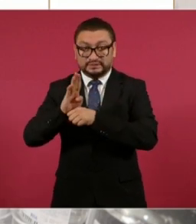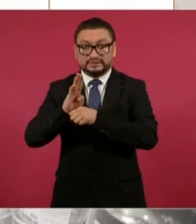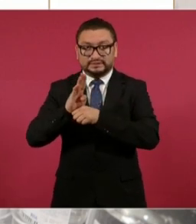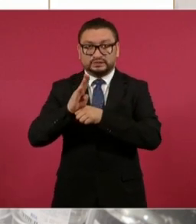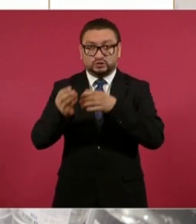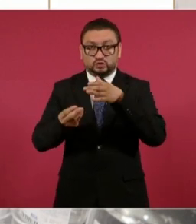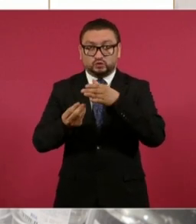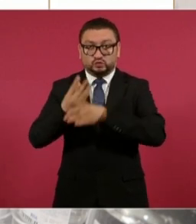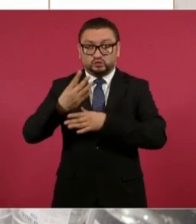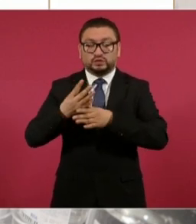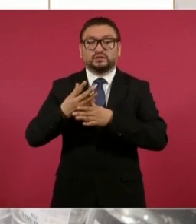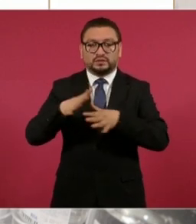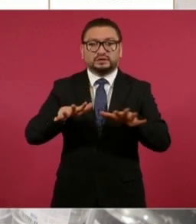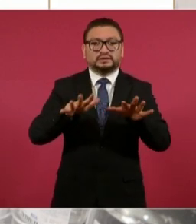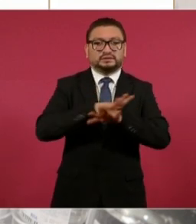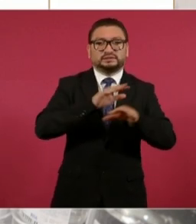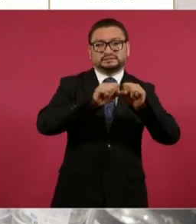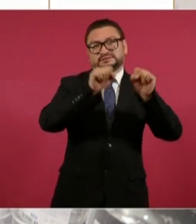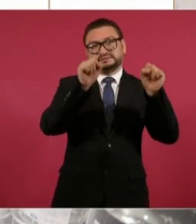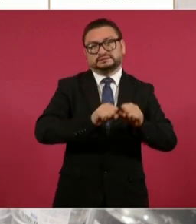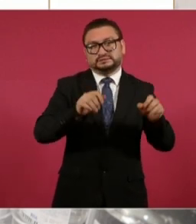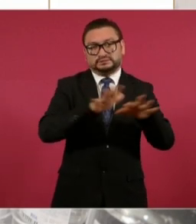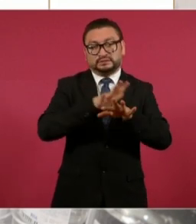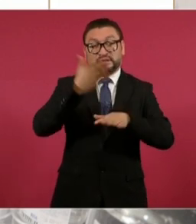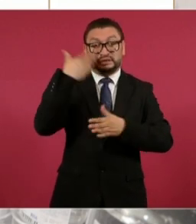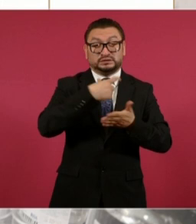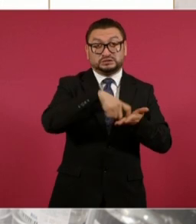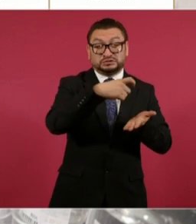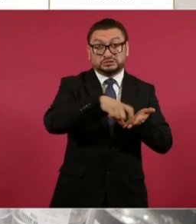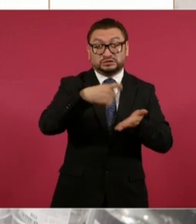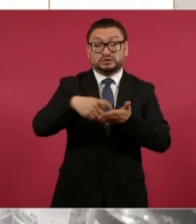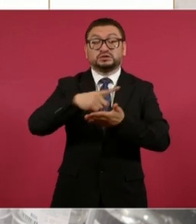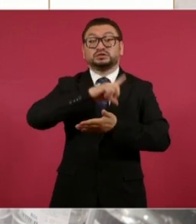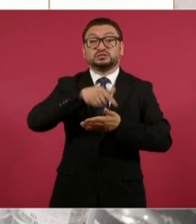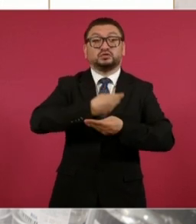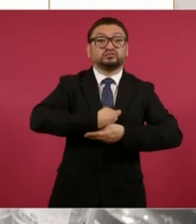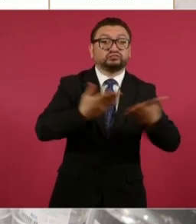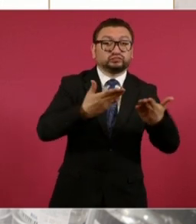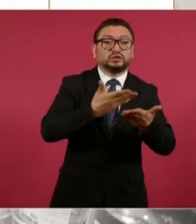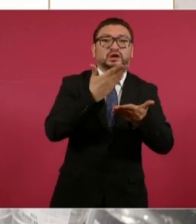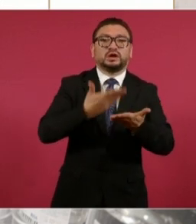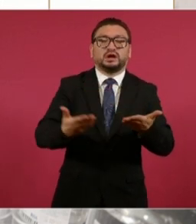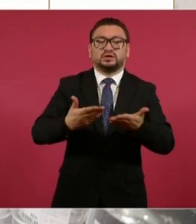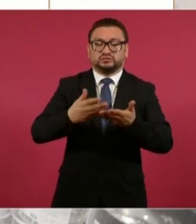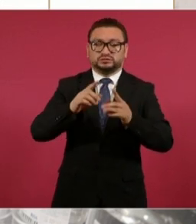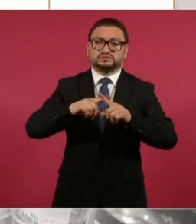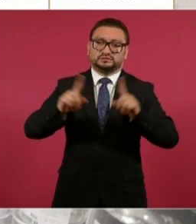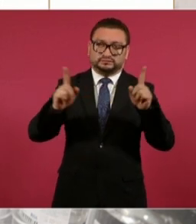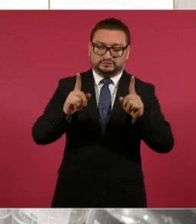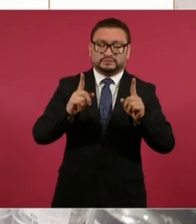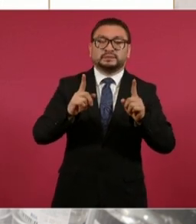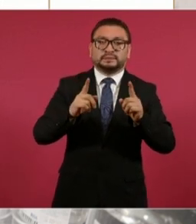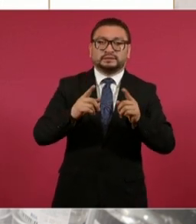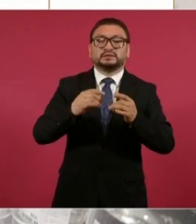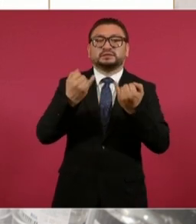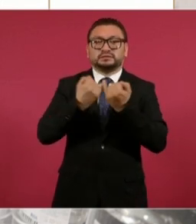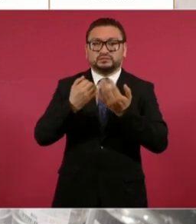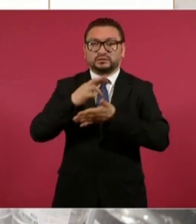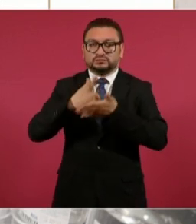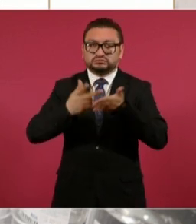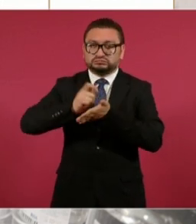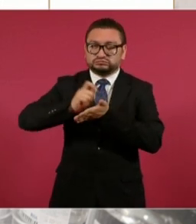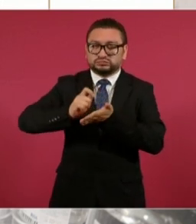completo el sistema como antes no solo se compraban sino se distribuían y ahora se recetan los medicamentos